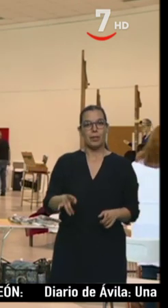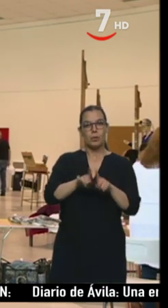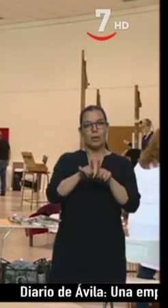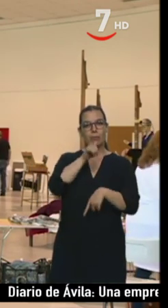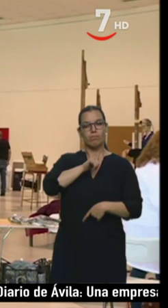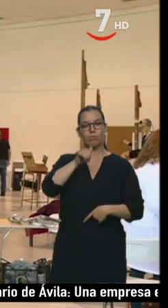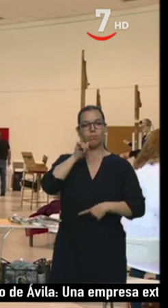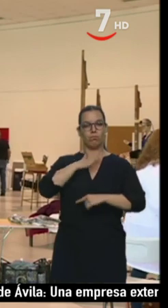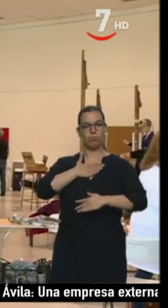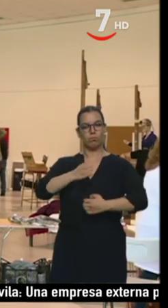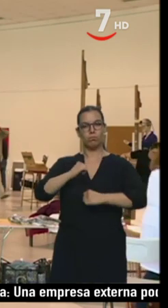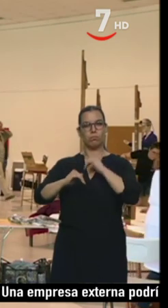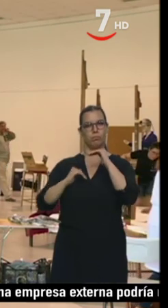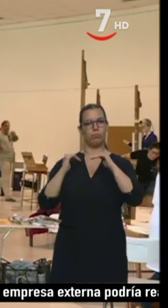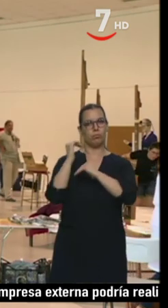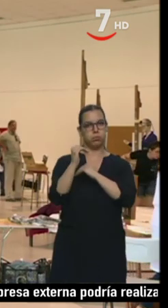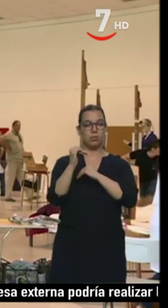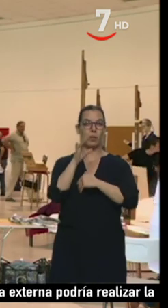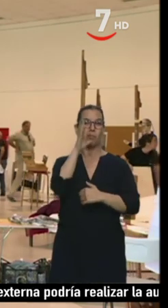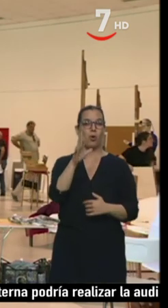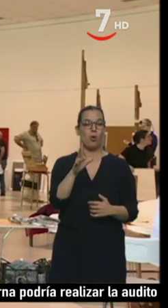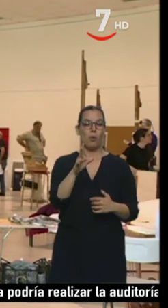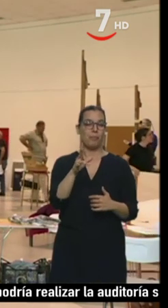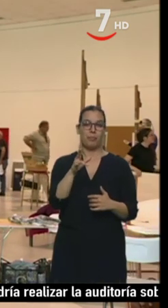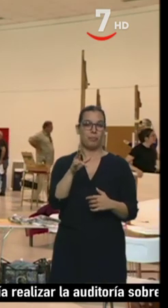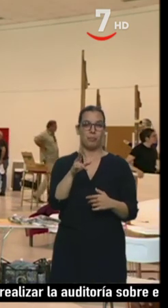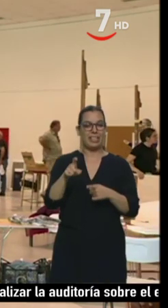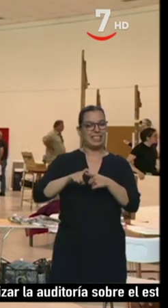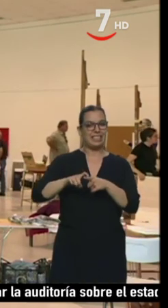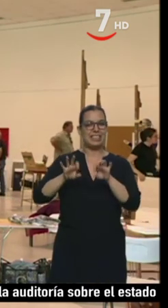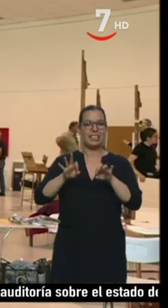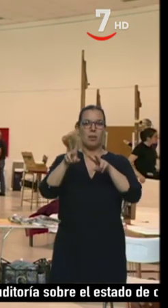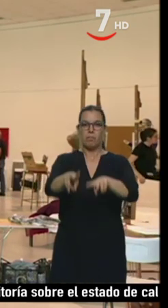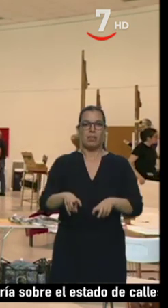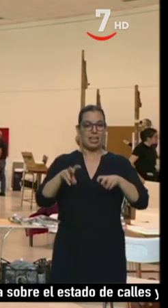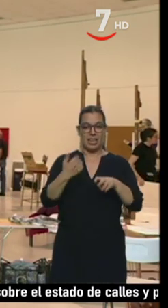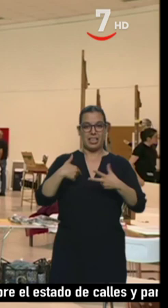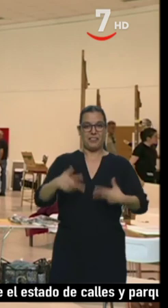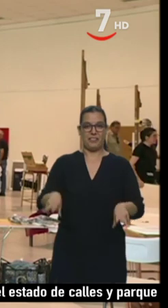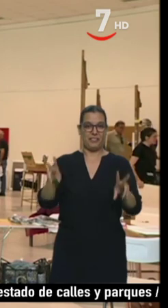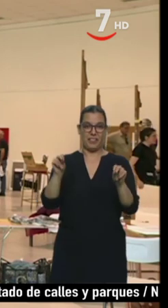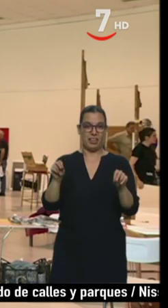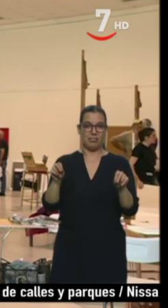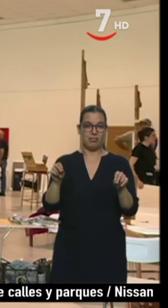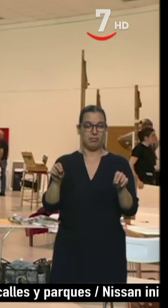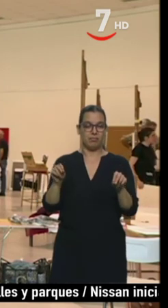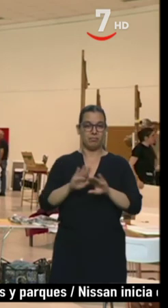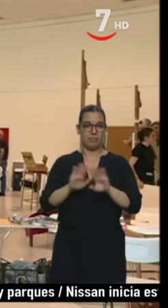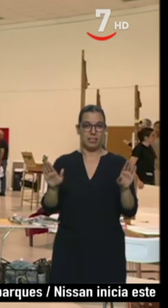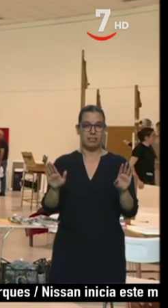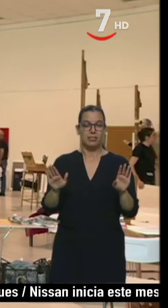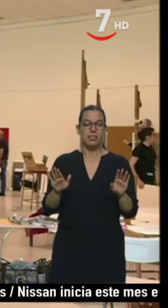resiliencia, ¿no? Por el aspecto este que la minería pues está acabada, está amortizada y